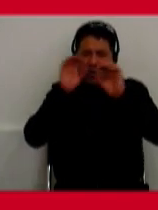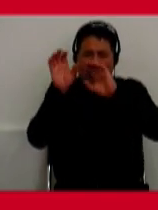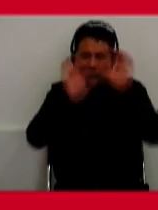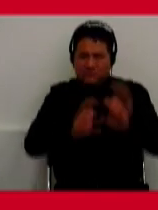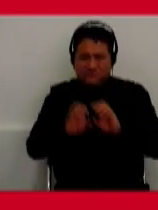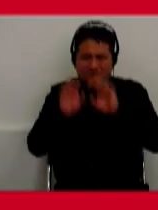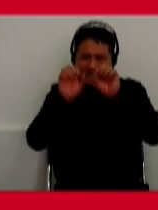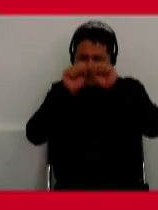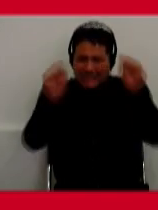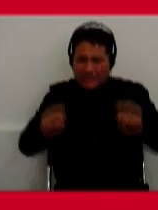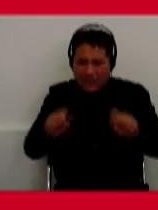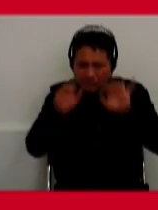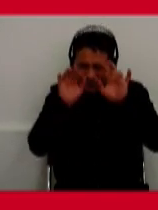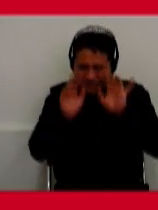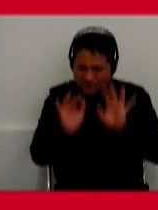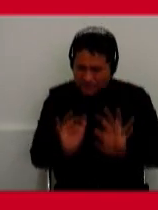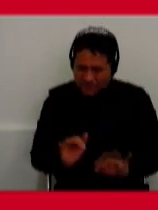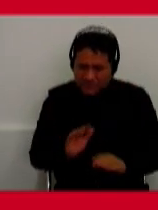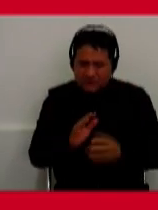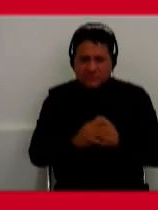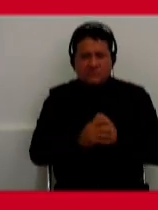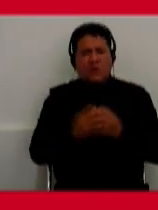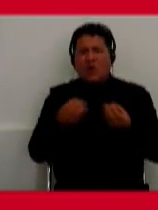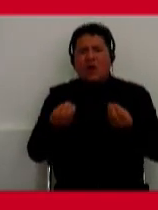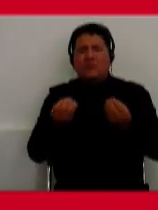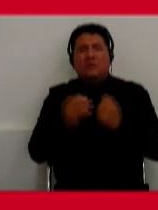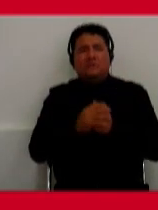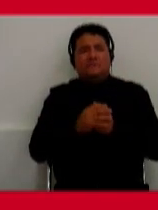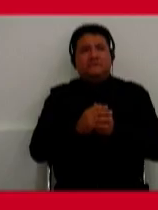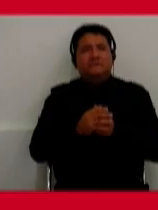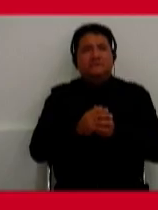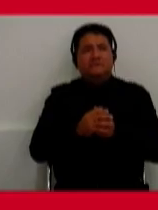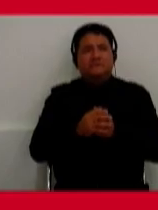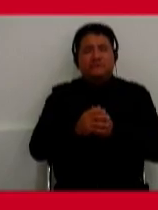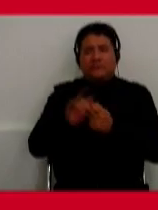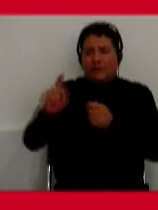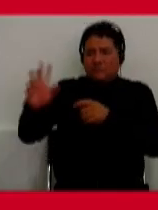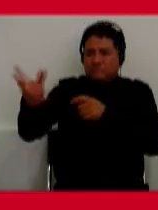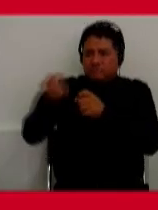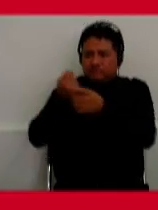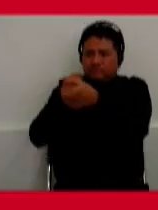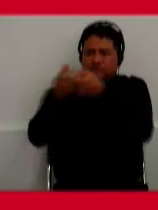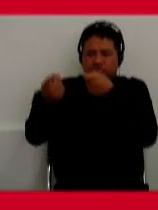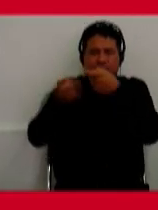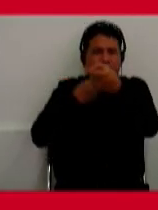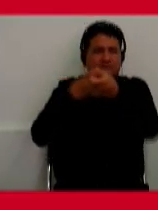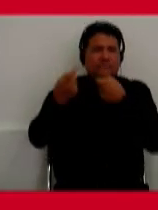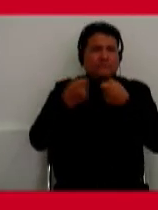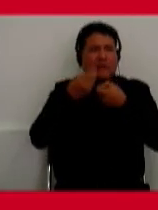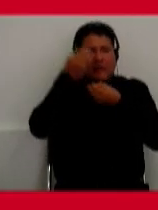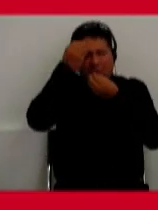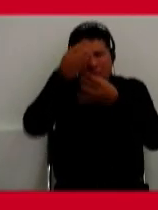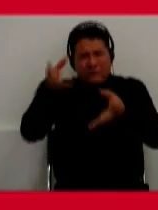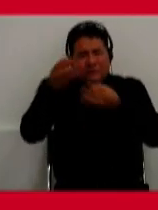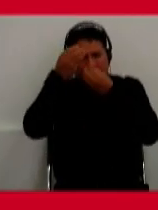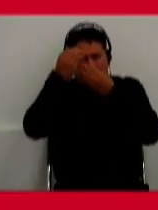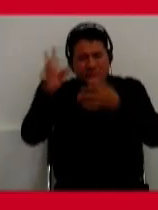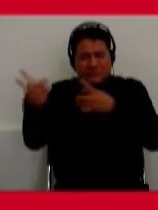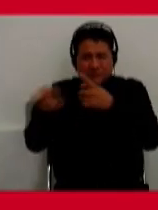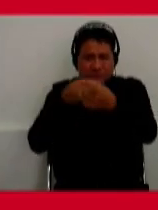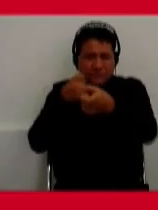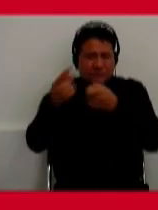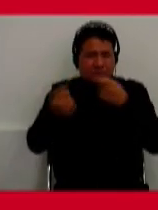de emprender una colección de datos que iba referido directamente a mapeo de celdas en cada unidad